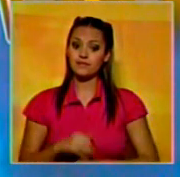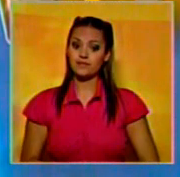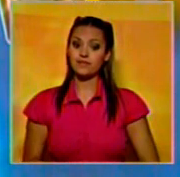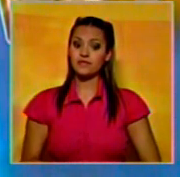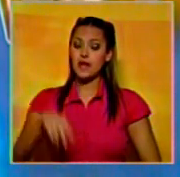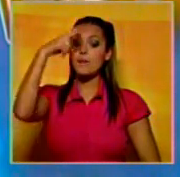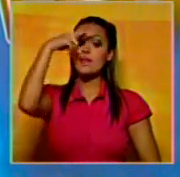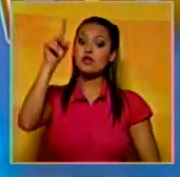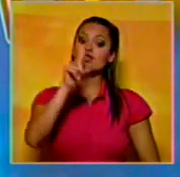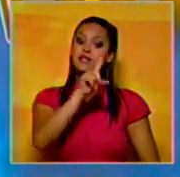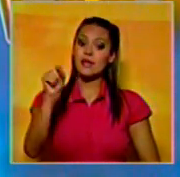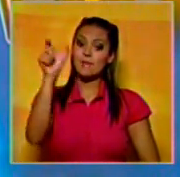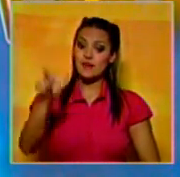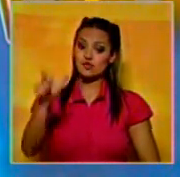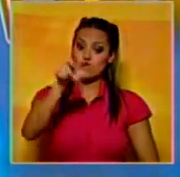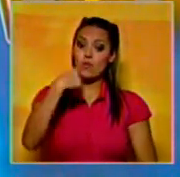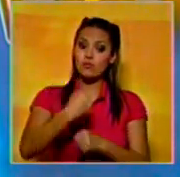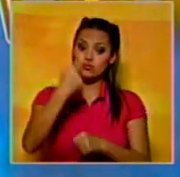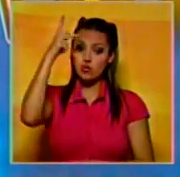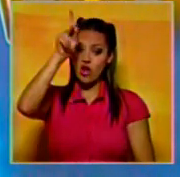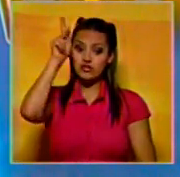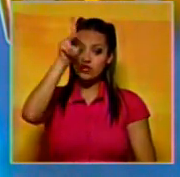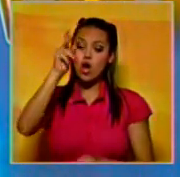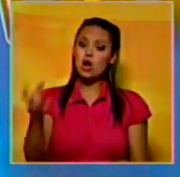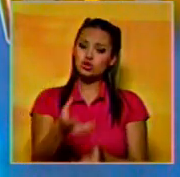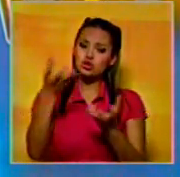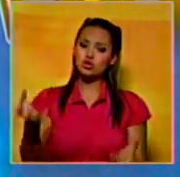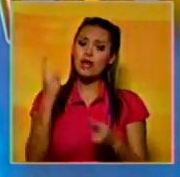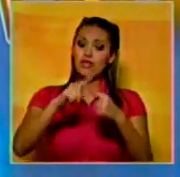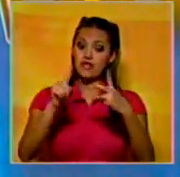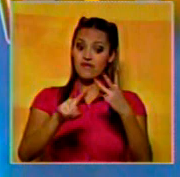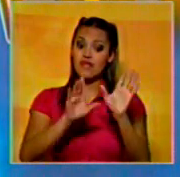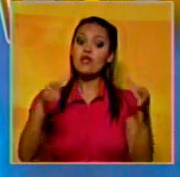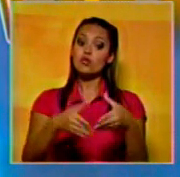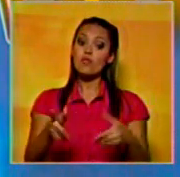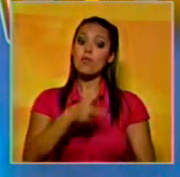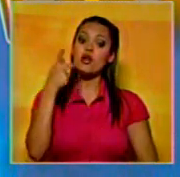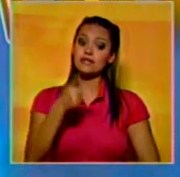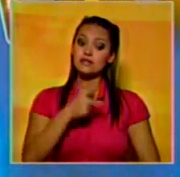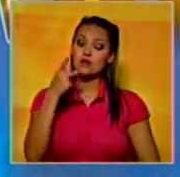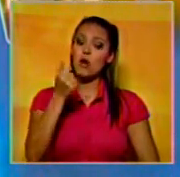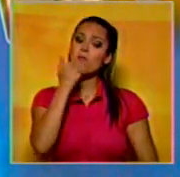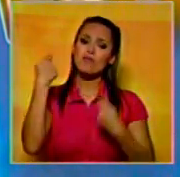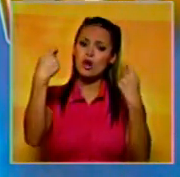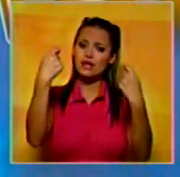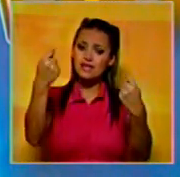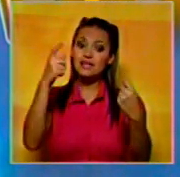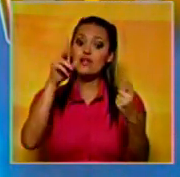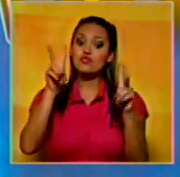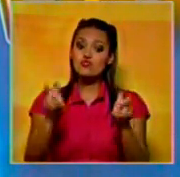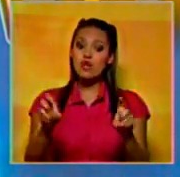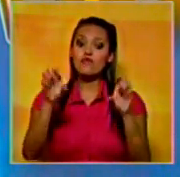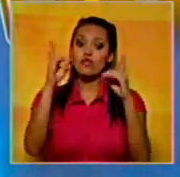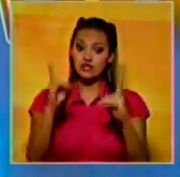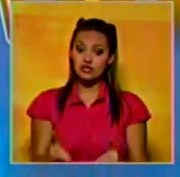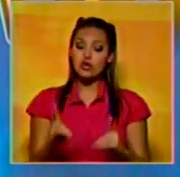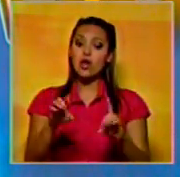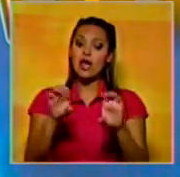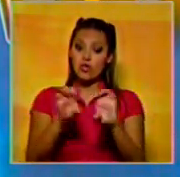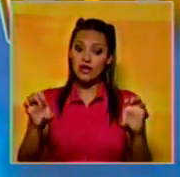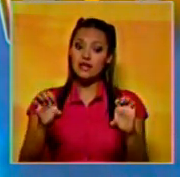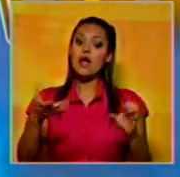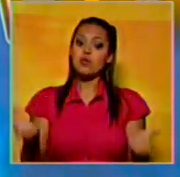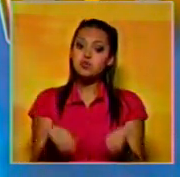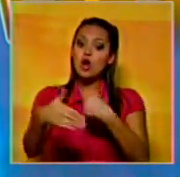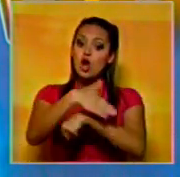en México cientos de profesores en el Estado de Guerrero incendiaron las sedes de distintos partidos políticos en protestas a las reformas educativas impulsadas por el